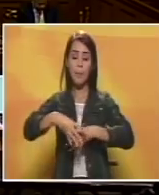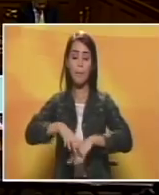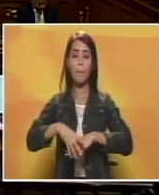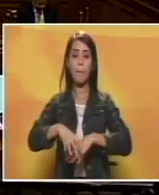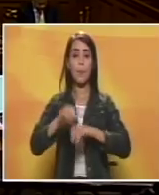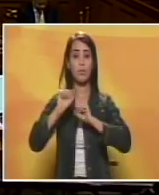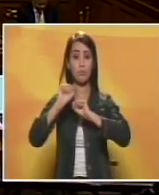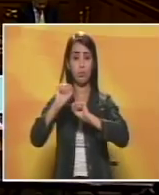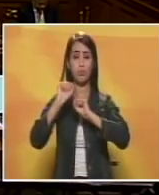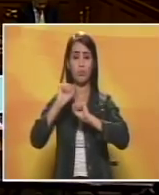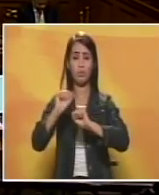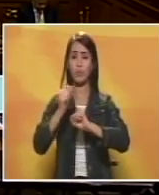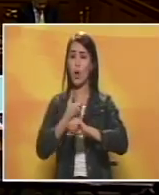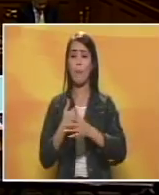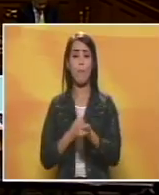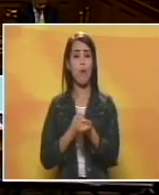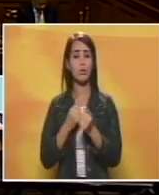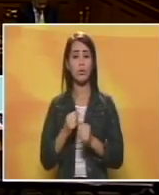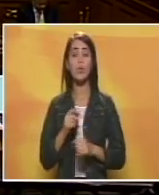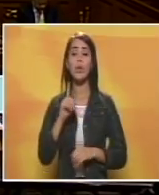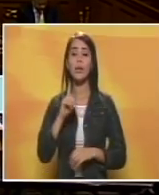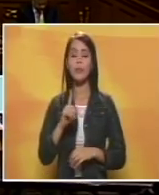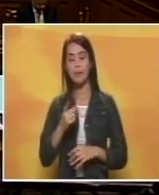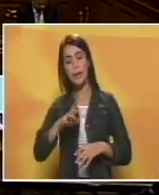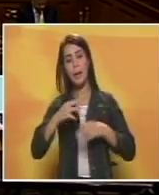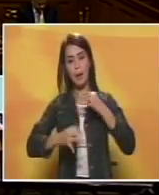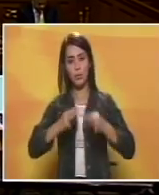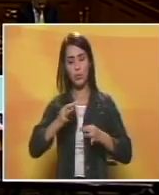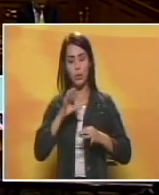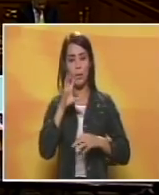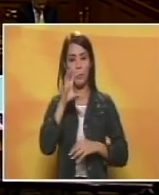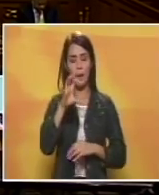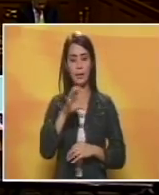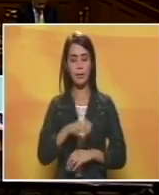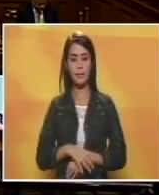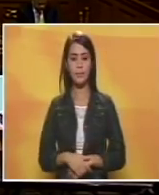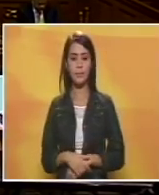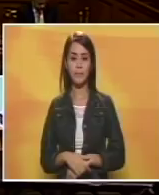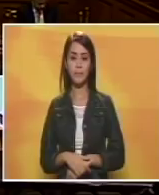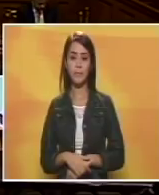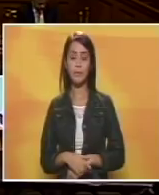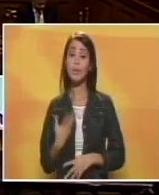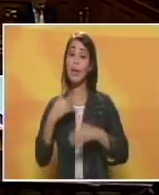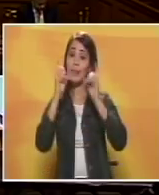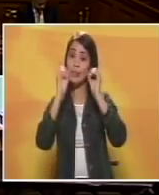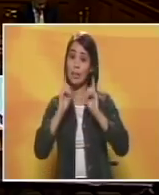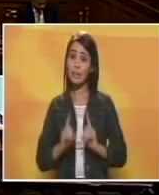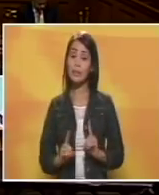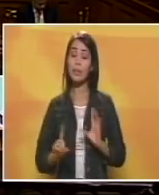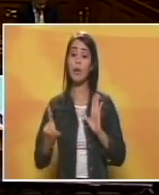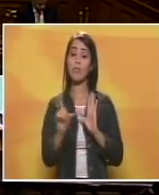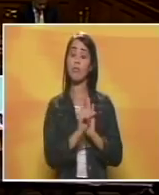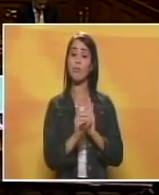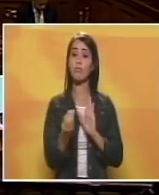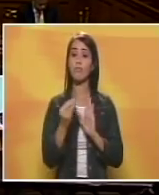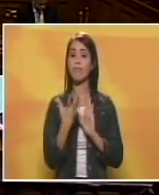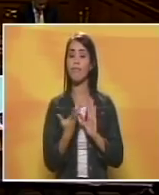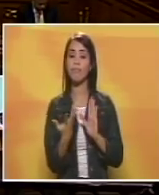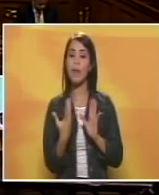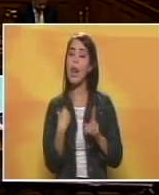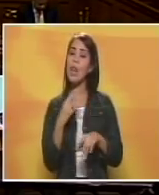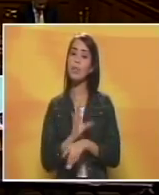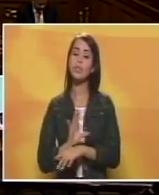protestas antigubernamentales luego que el Ejecutivo del país centroamericano decidiera reformar la